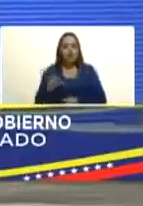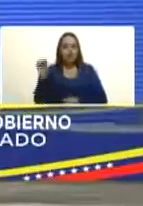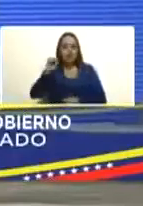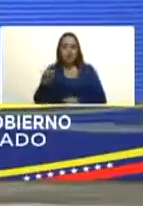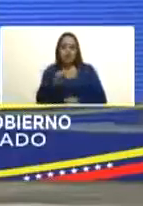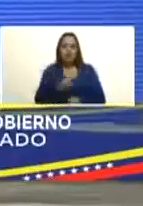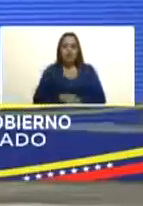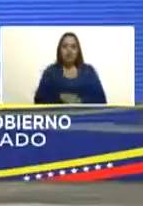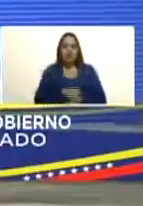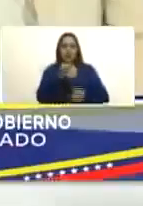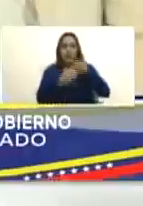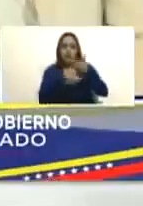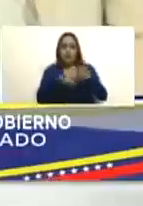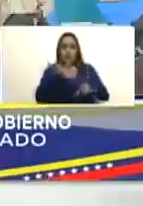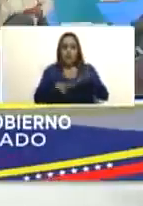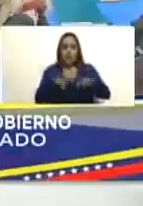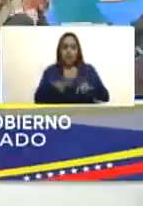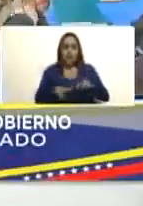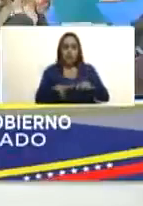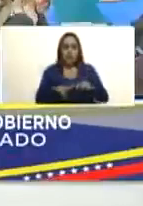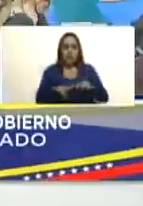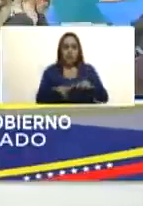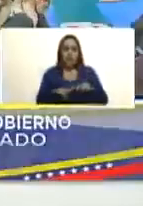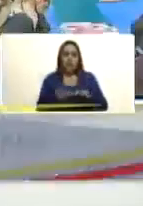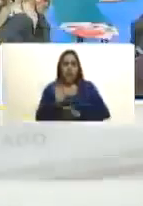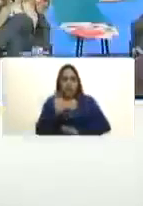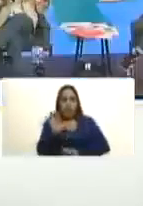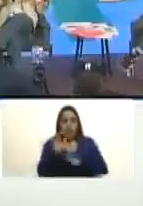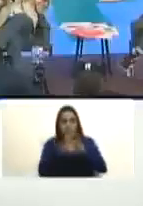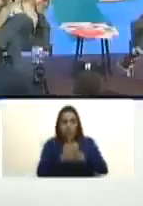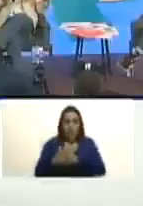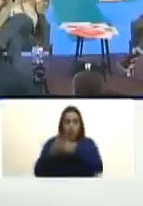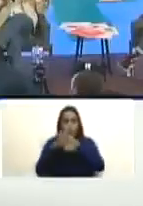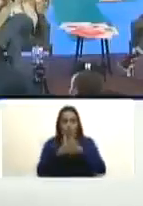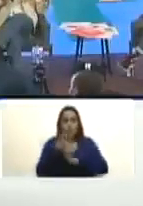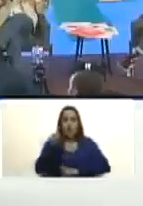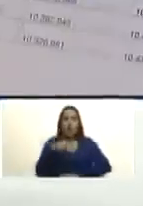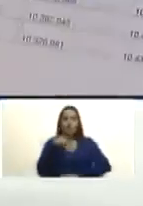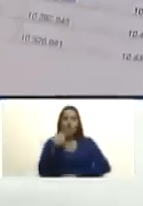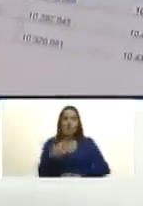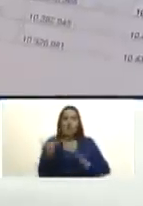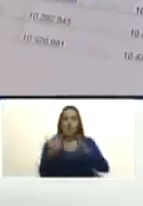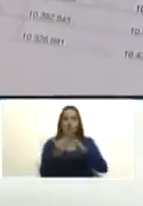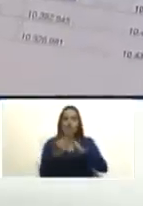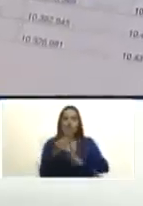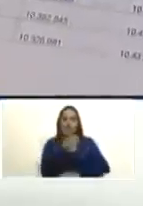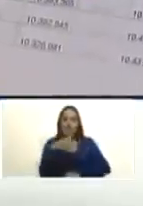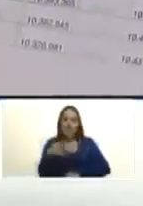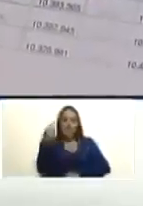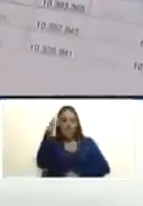subsecretario de Estado y el vocero de la Casa Blanca el día de ayer